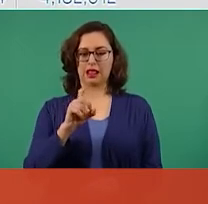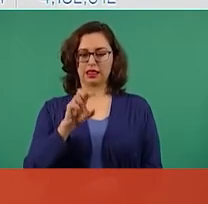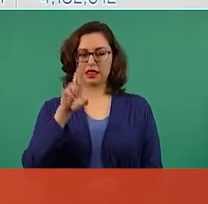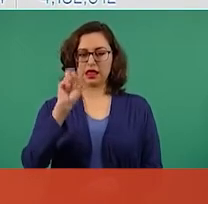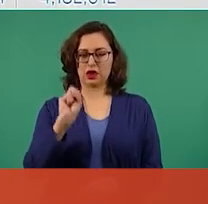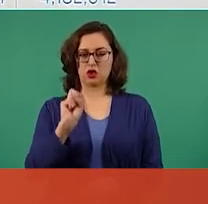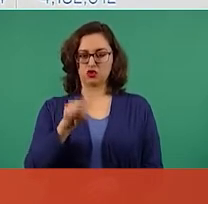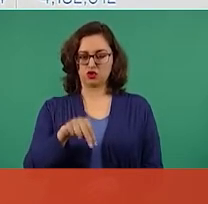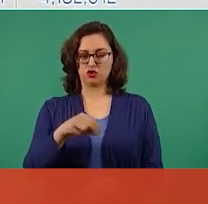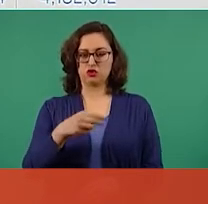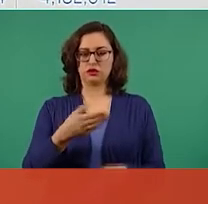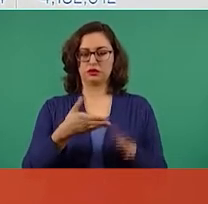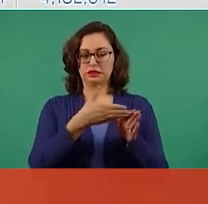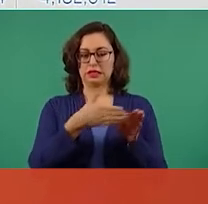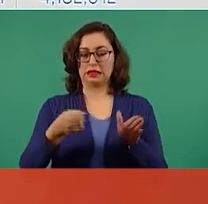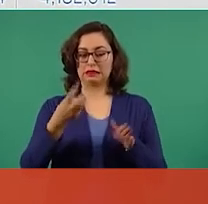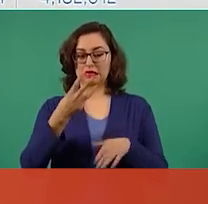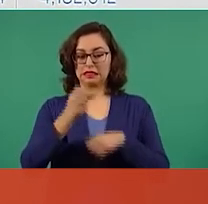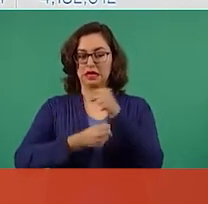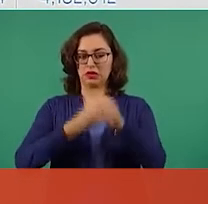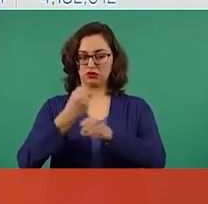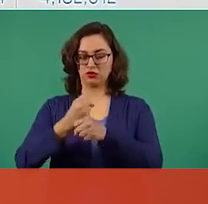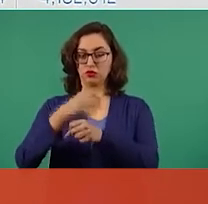¿2009? 9,679,000. Menos